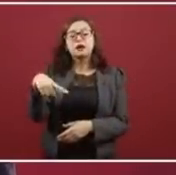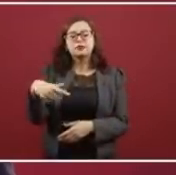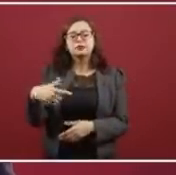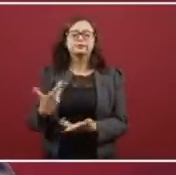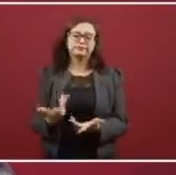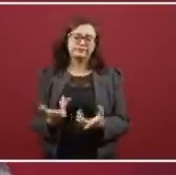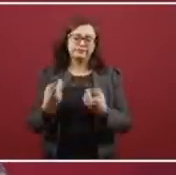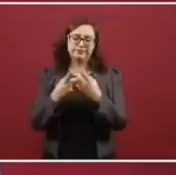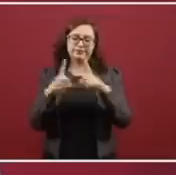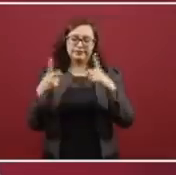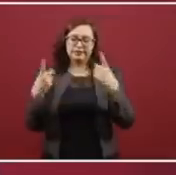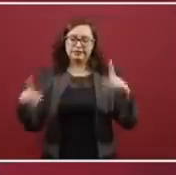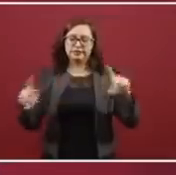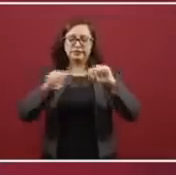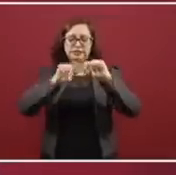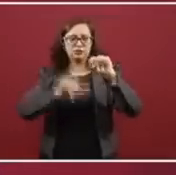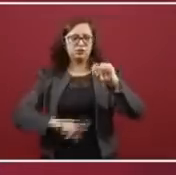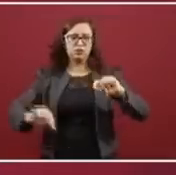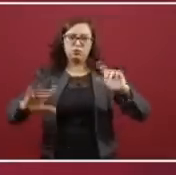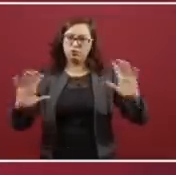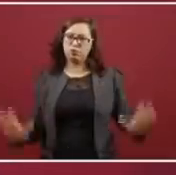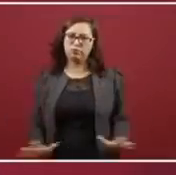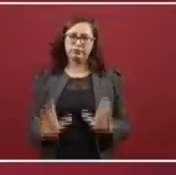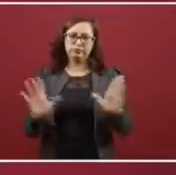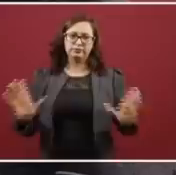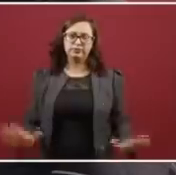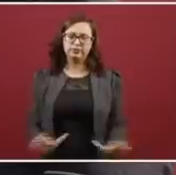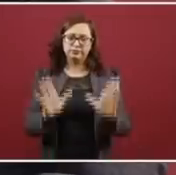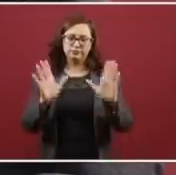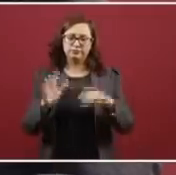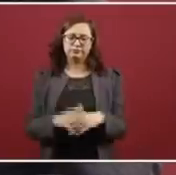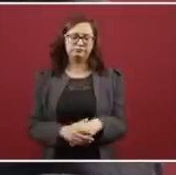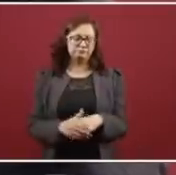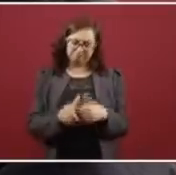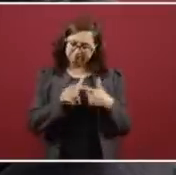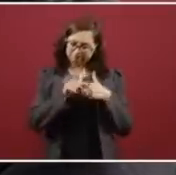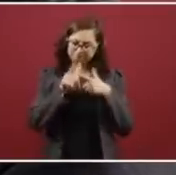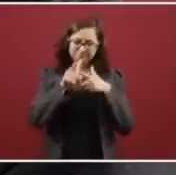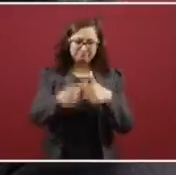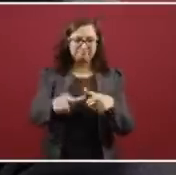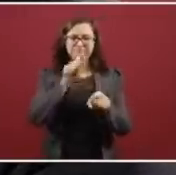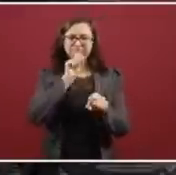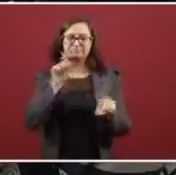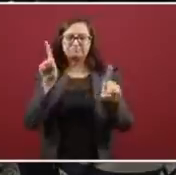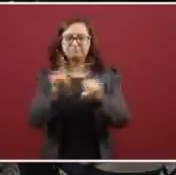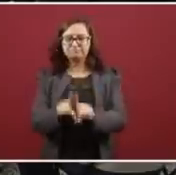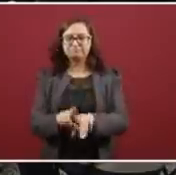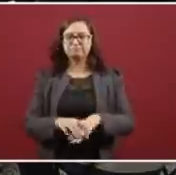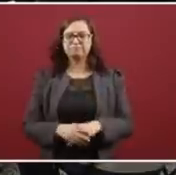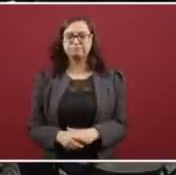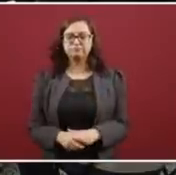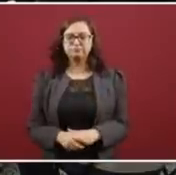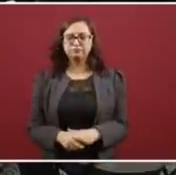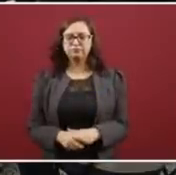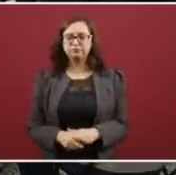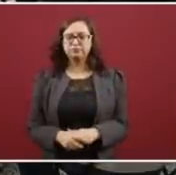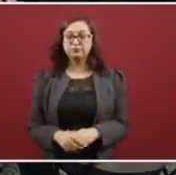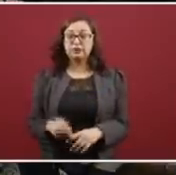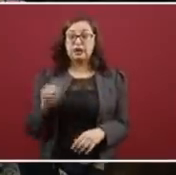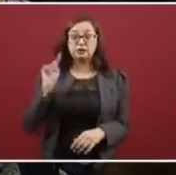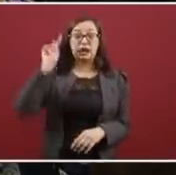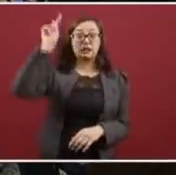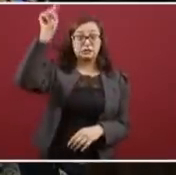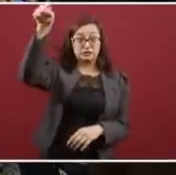el desarrollo de todas las regiones de nuestro país y así vamos a continuar vamos